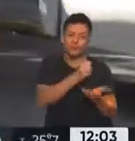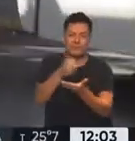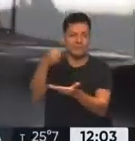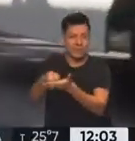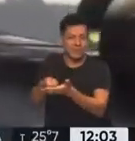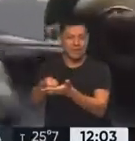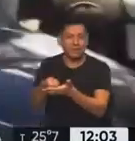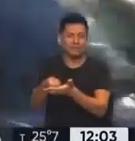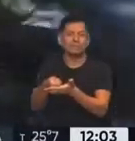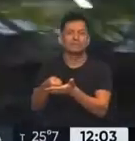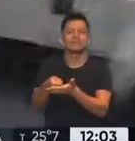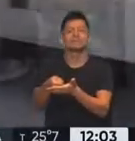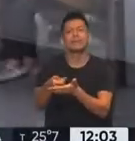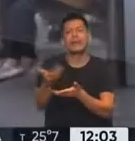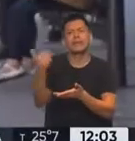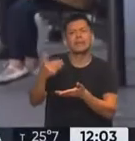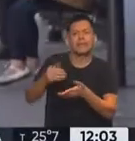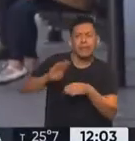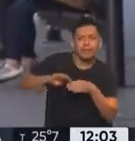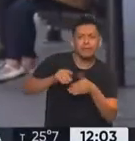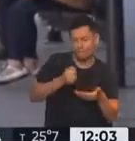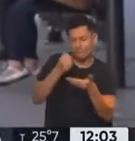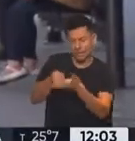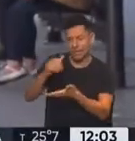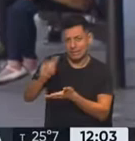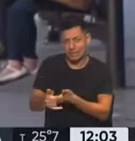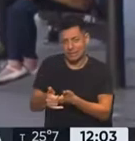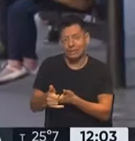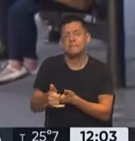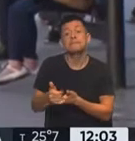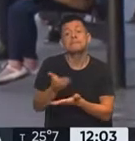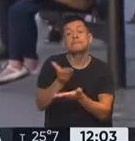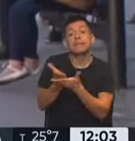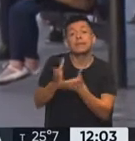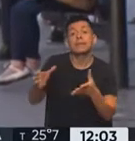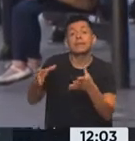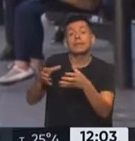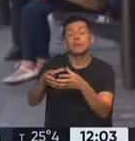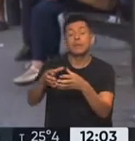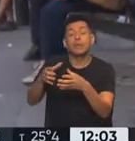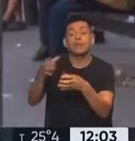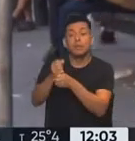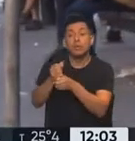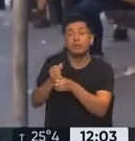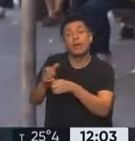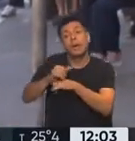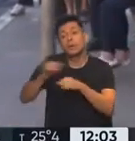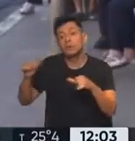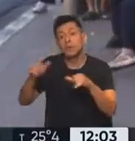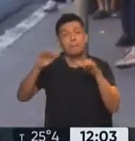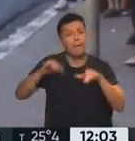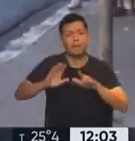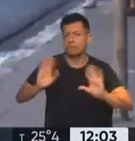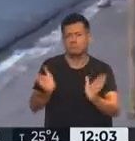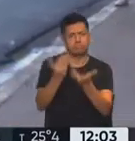fondos, estos subsidios adeudados. Y así, bueno, pedirle a las empresas de colectivo que puedan anunciar que el paro se